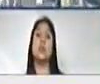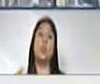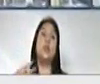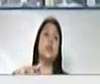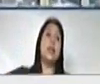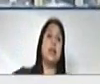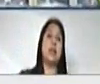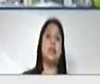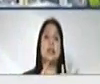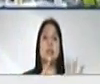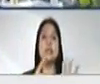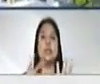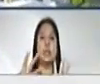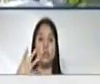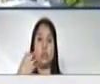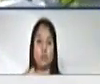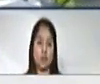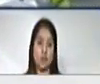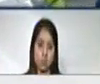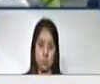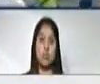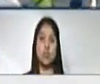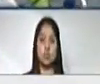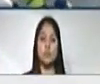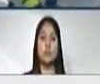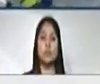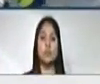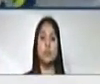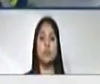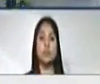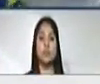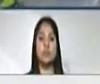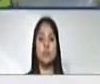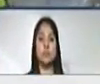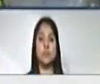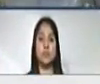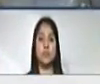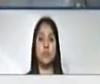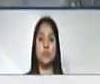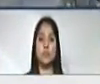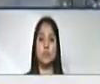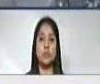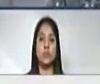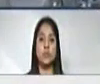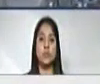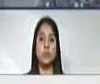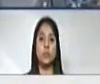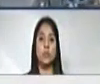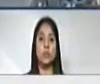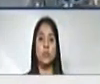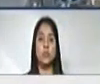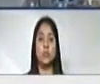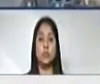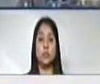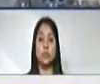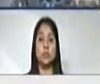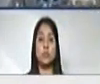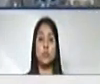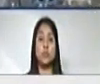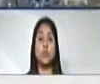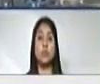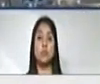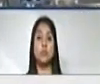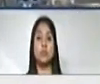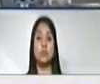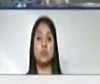existió algún problema en la logística y va a llegar entonces, se supone, en los próximos días. Estamos muy atentos también porque esto va a